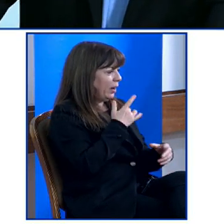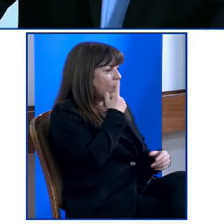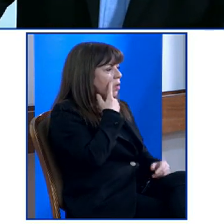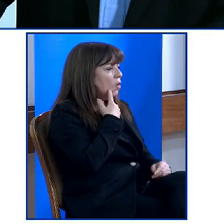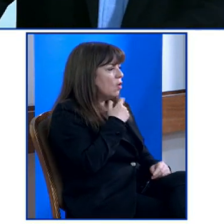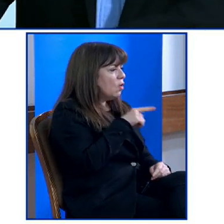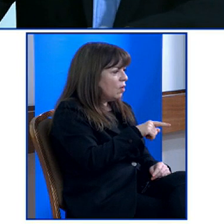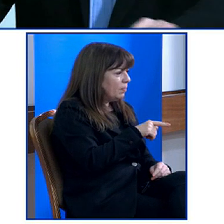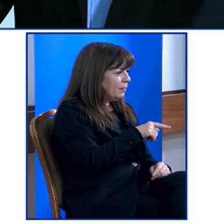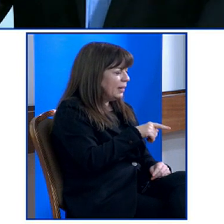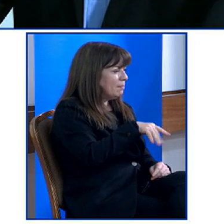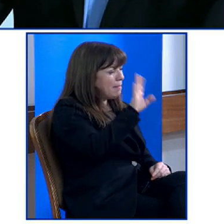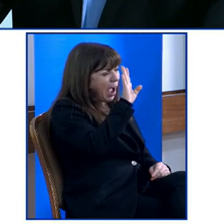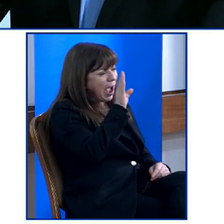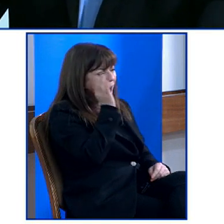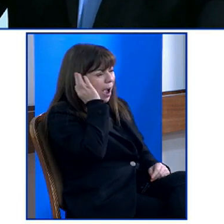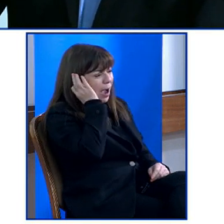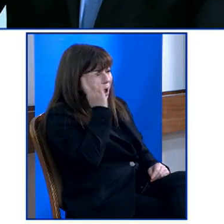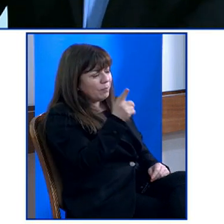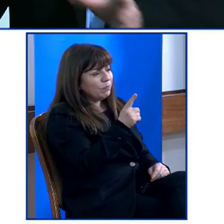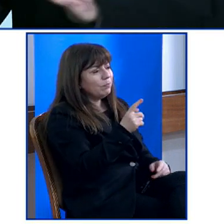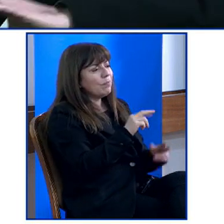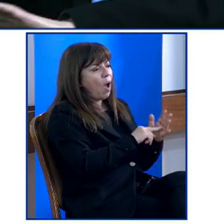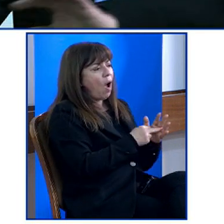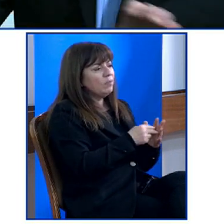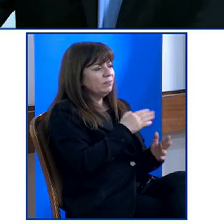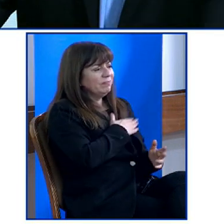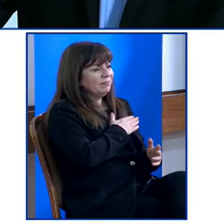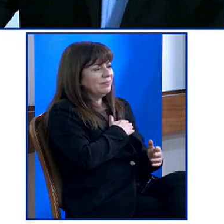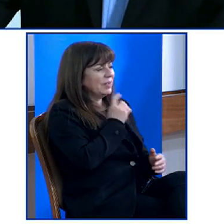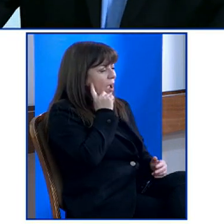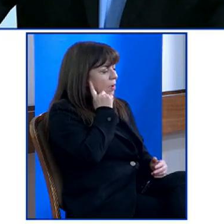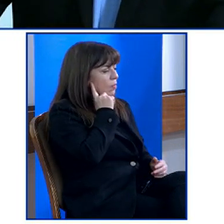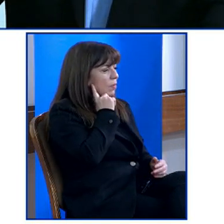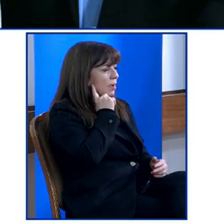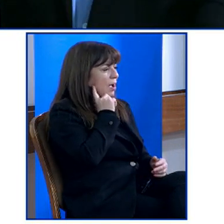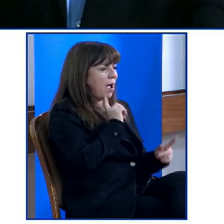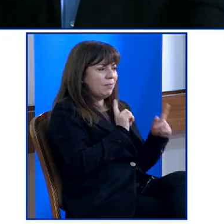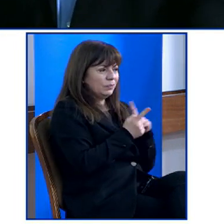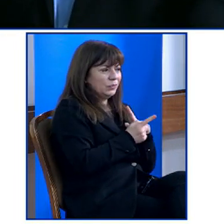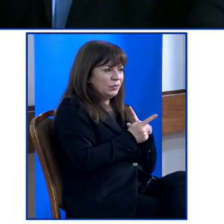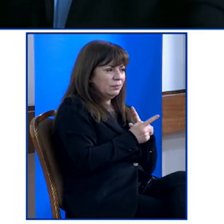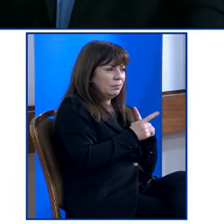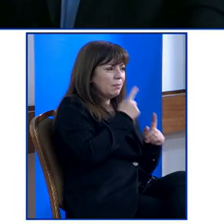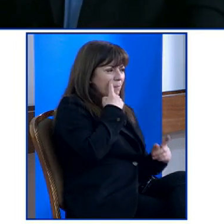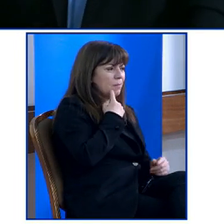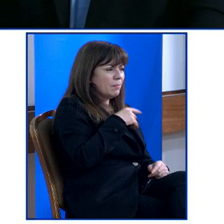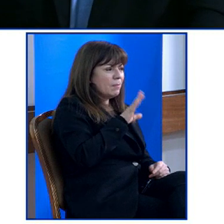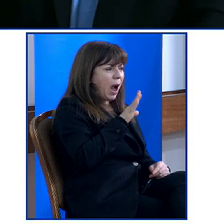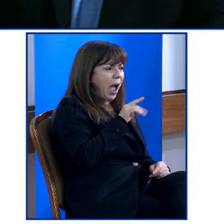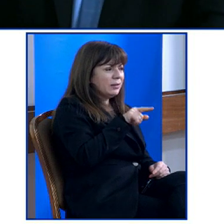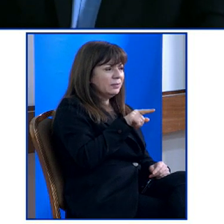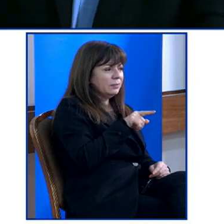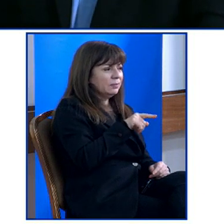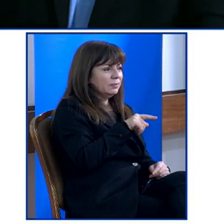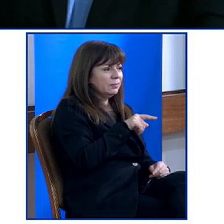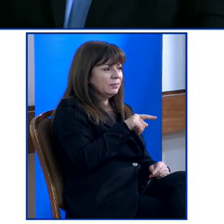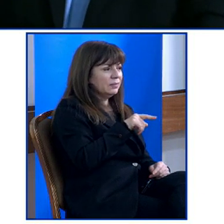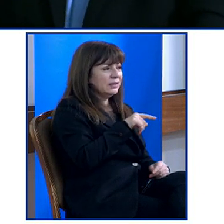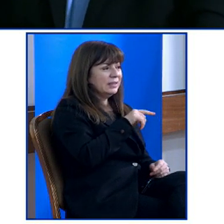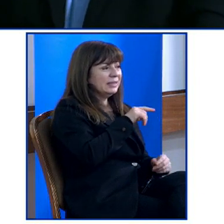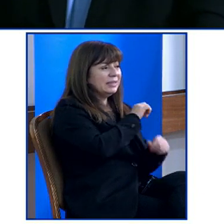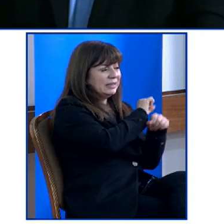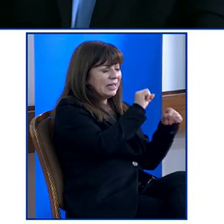pero en las causas cardiovasculares se revierte un poco. según el sistema de salud, que es un